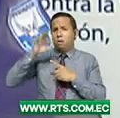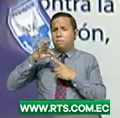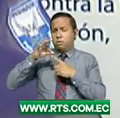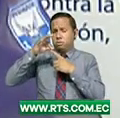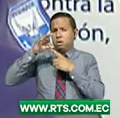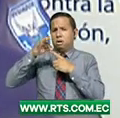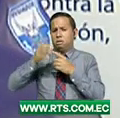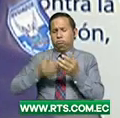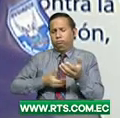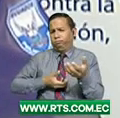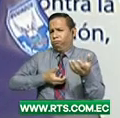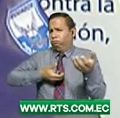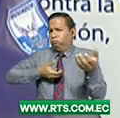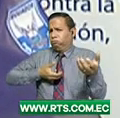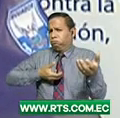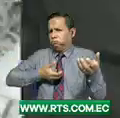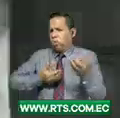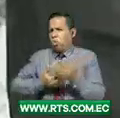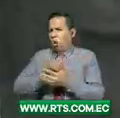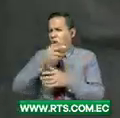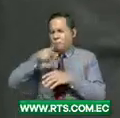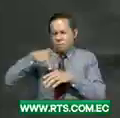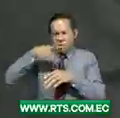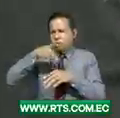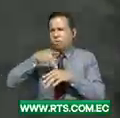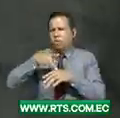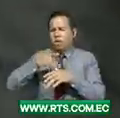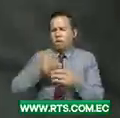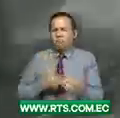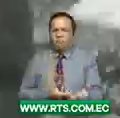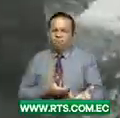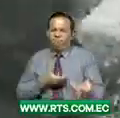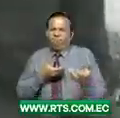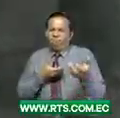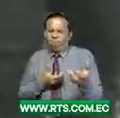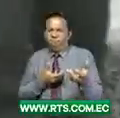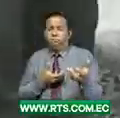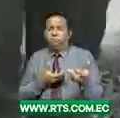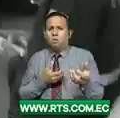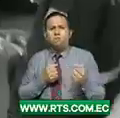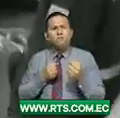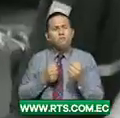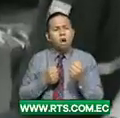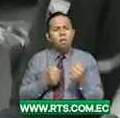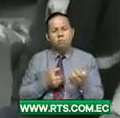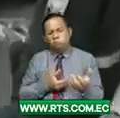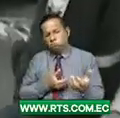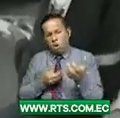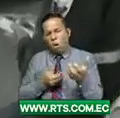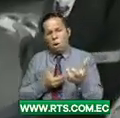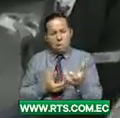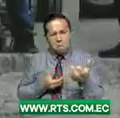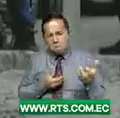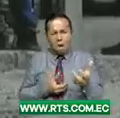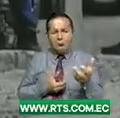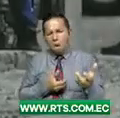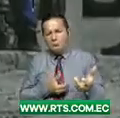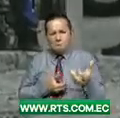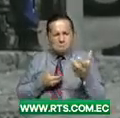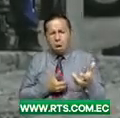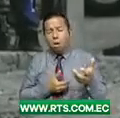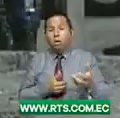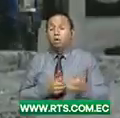Fusiles nueva generación que son de mayor poder de fuego. La productividad de DINACET también